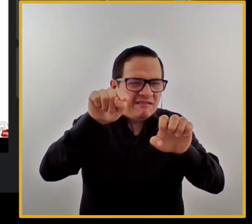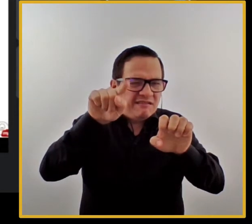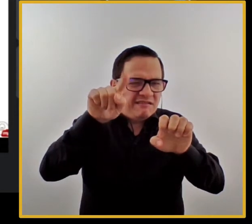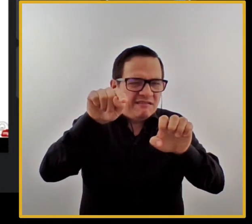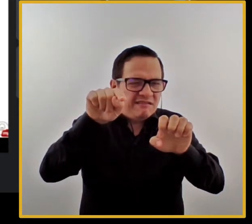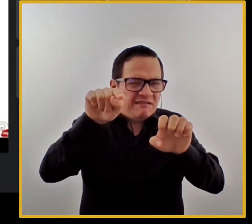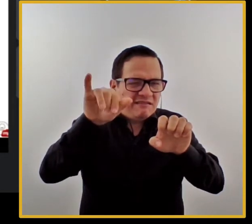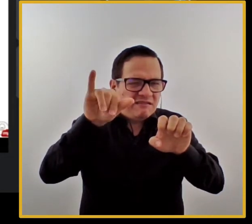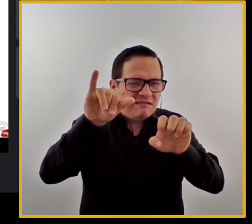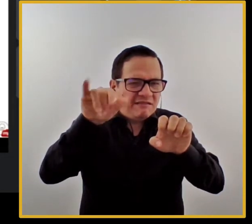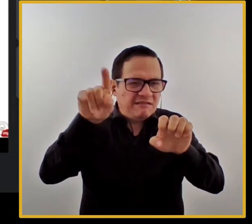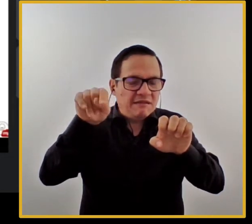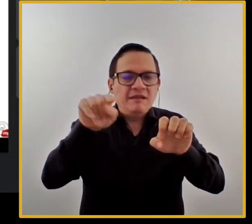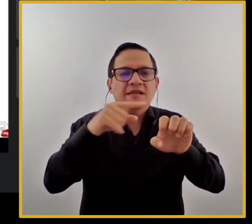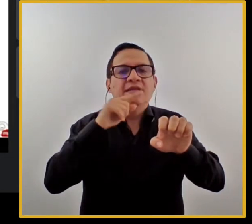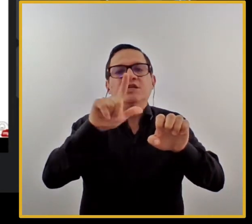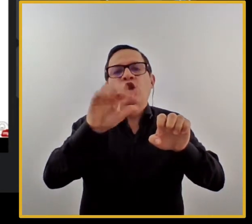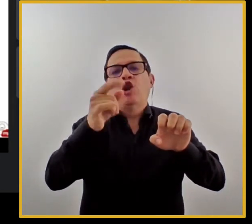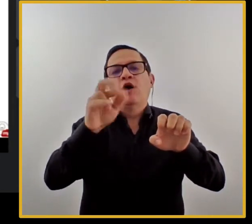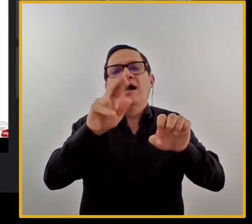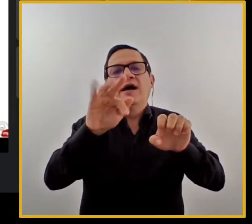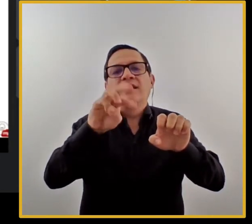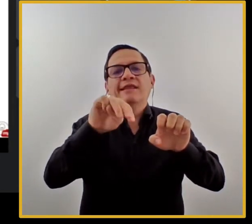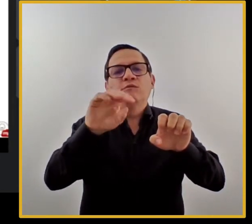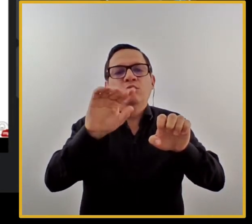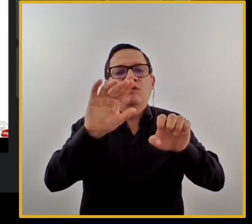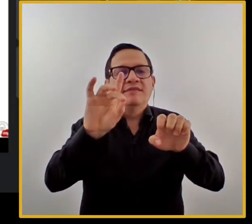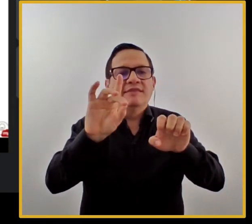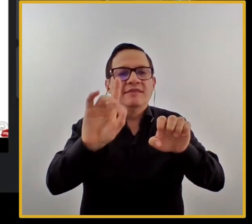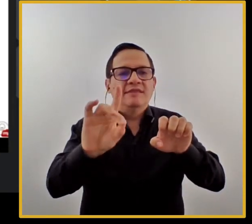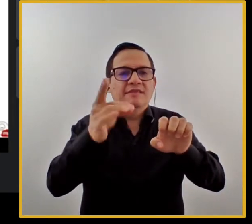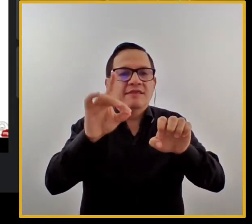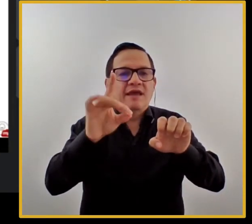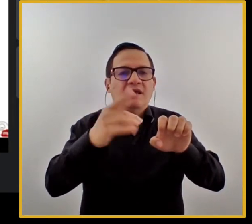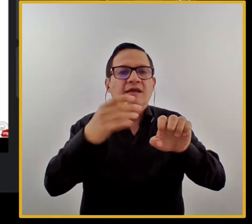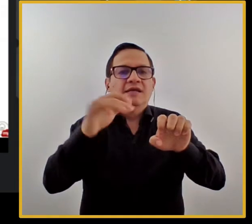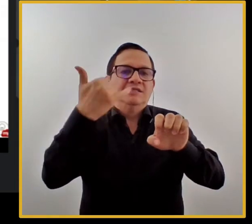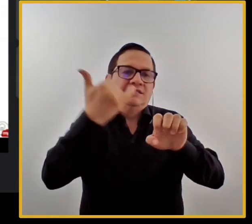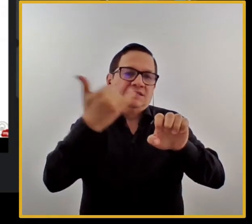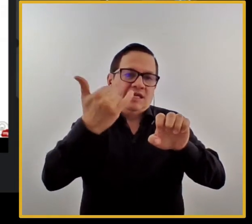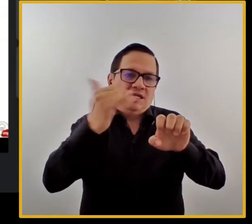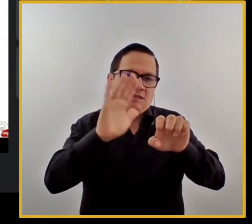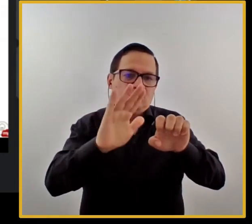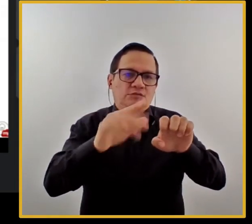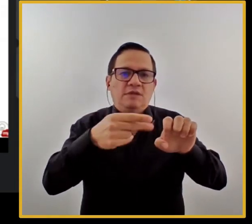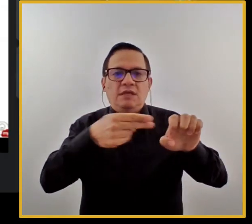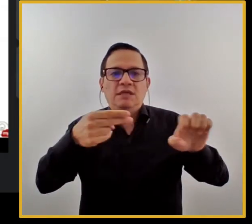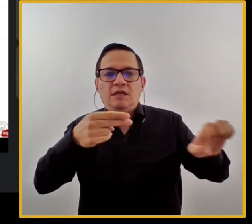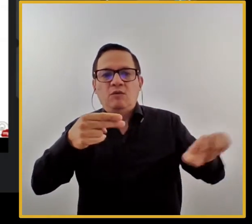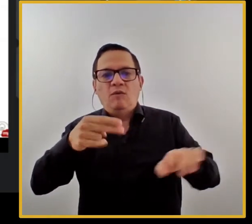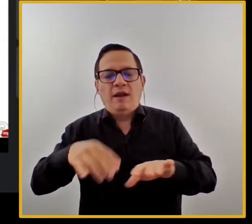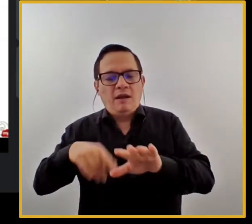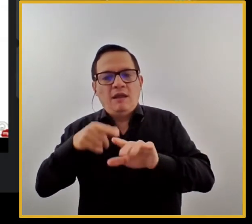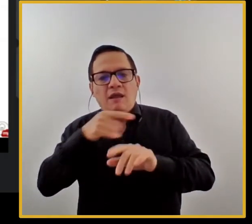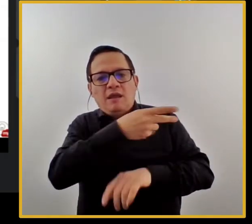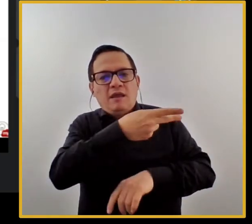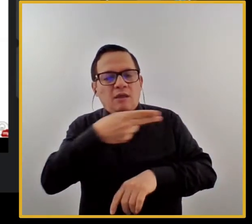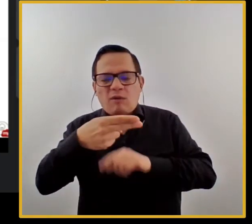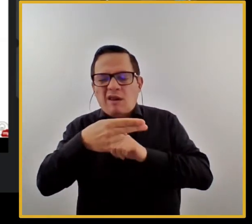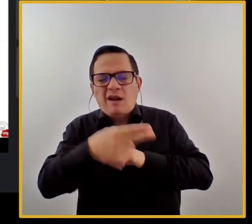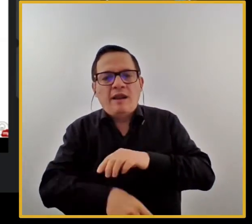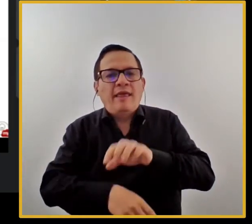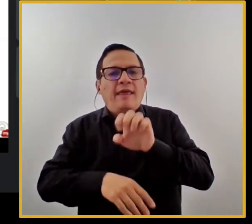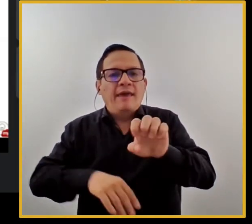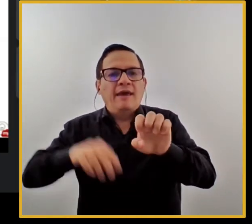aplicando lo que les venía comentando, pues yo lo puedo aplicar esa propiedad,